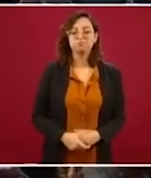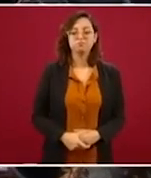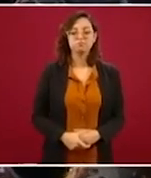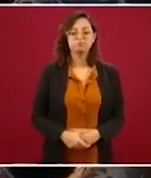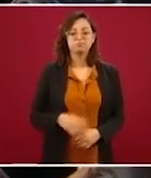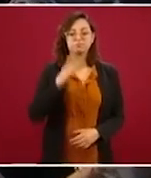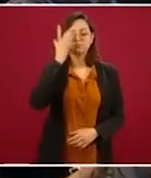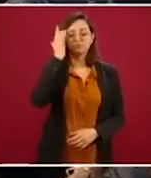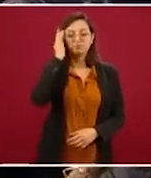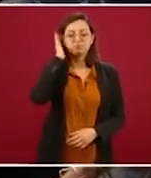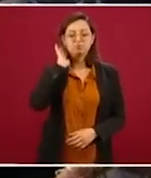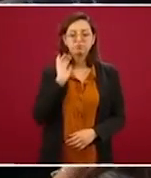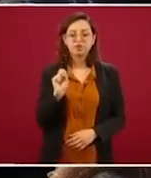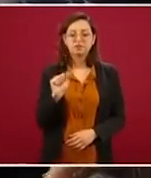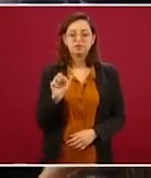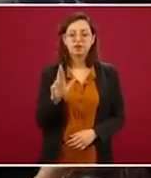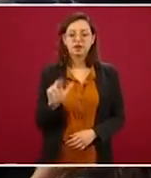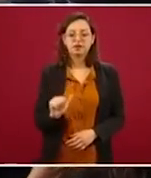Sara.